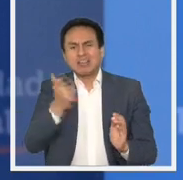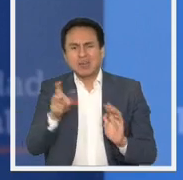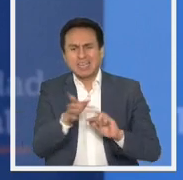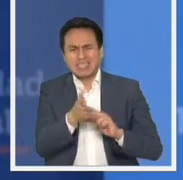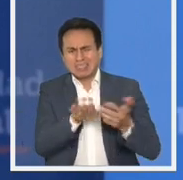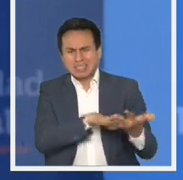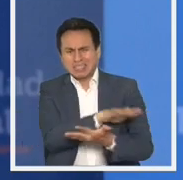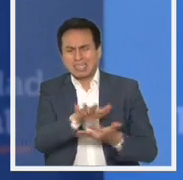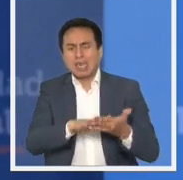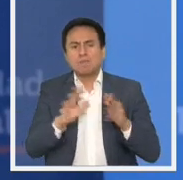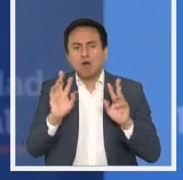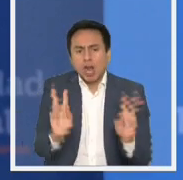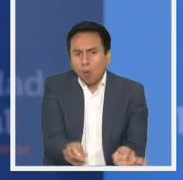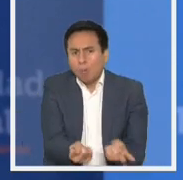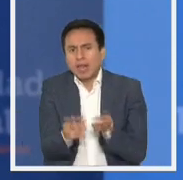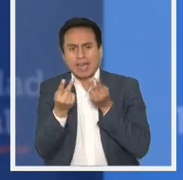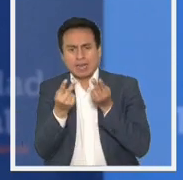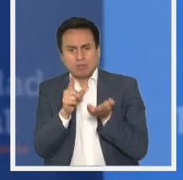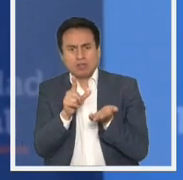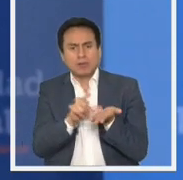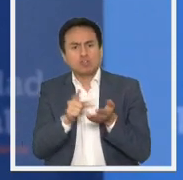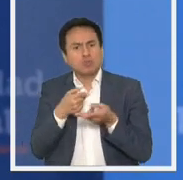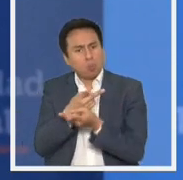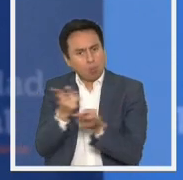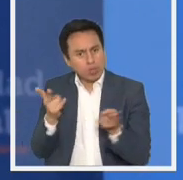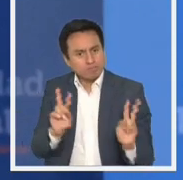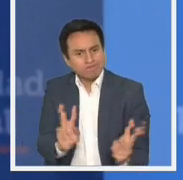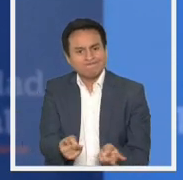la de vincular nuestros espacios públicos